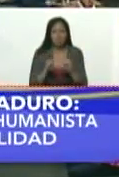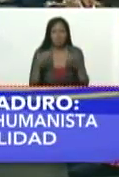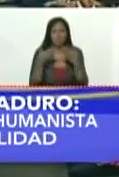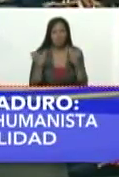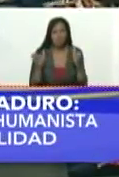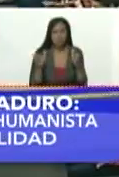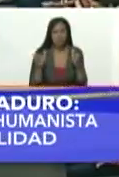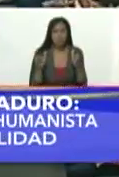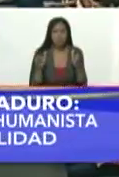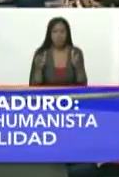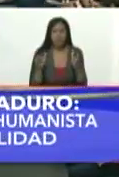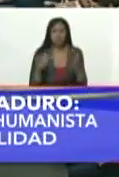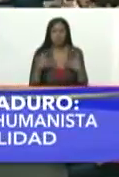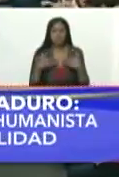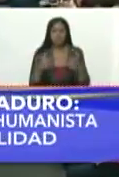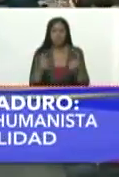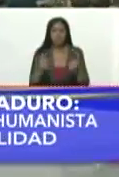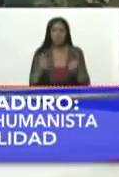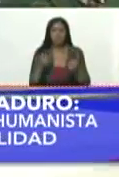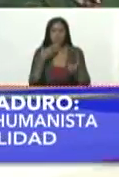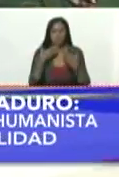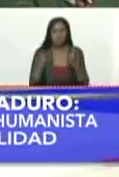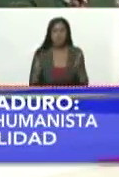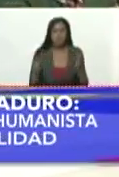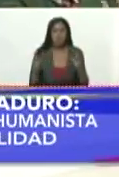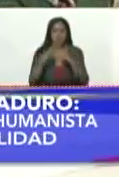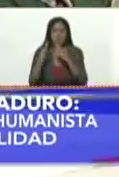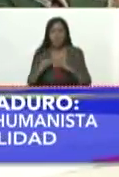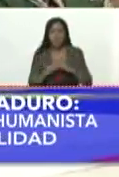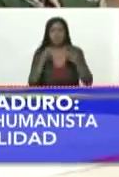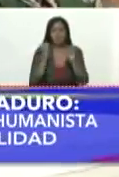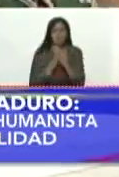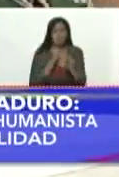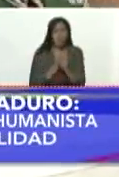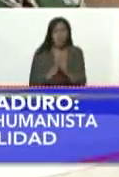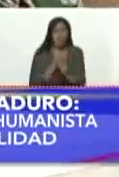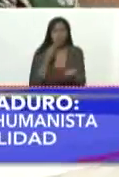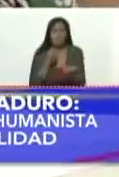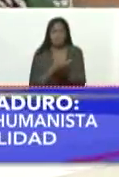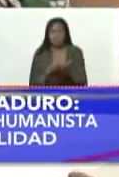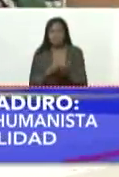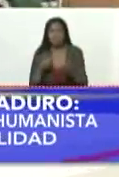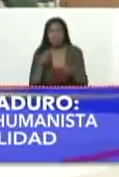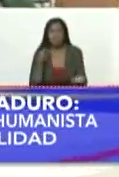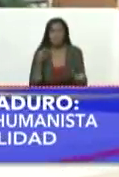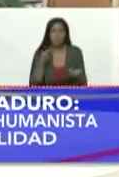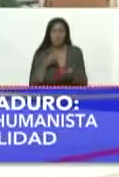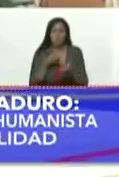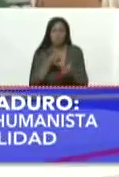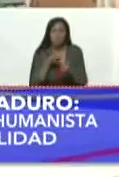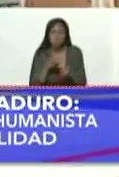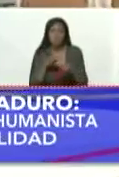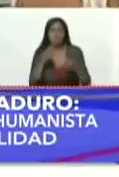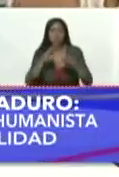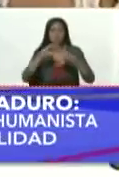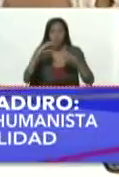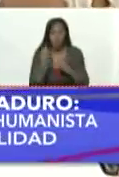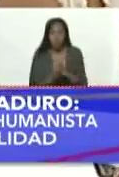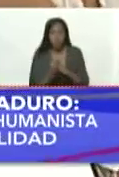pública, salud pública, vivienda, trabajo, pensiones, ingresos,